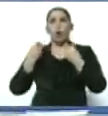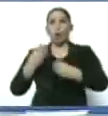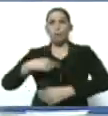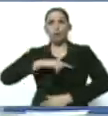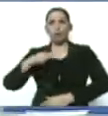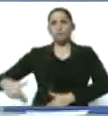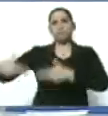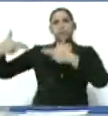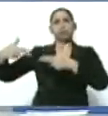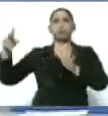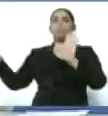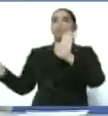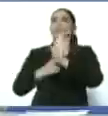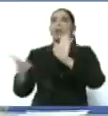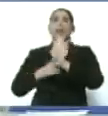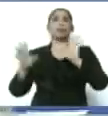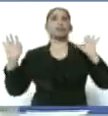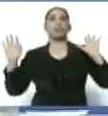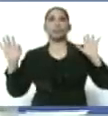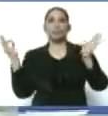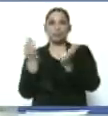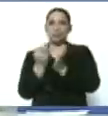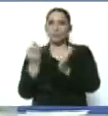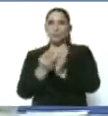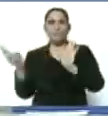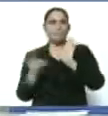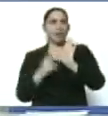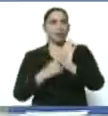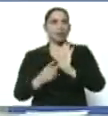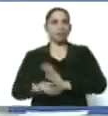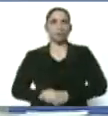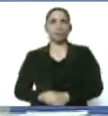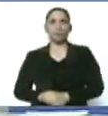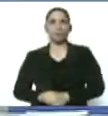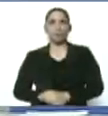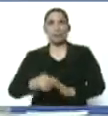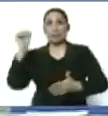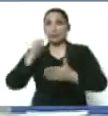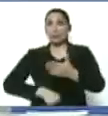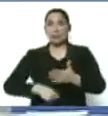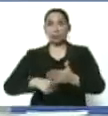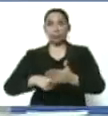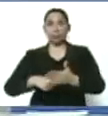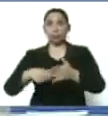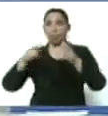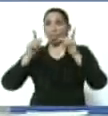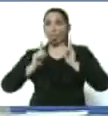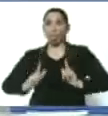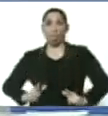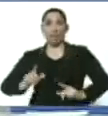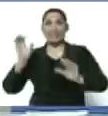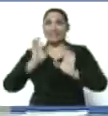enfrentado, con la verdad, siempre con la verdad. Y sin descuidar ni un segundo